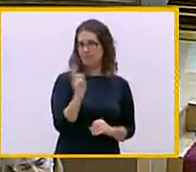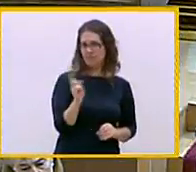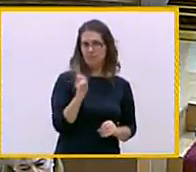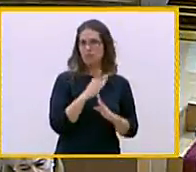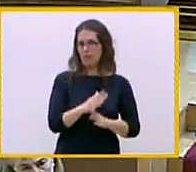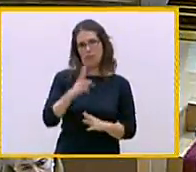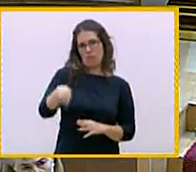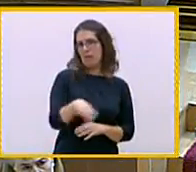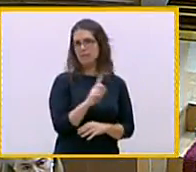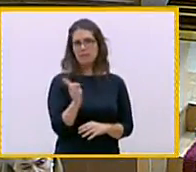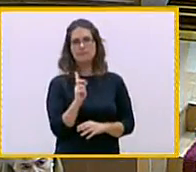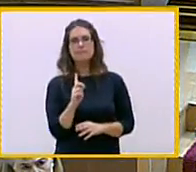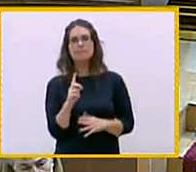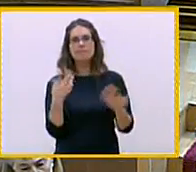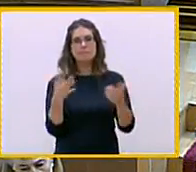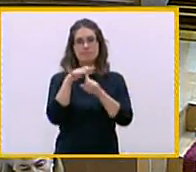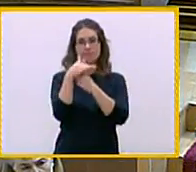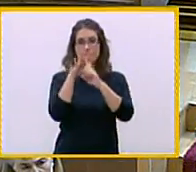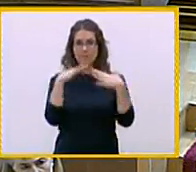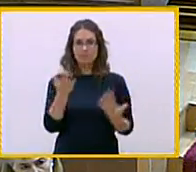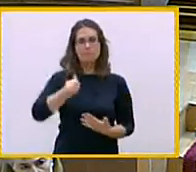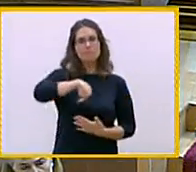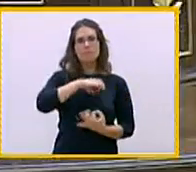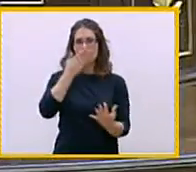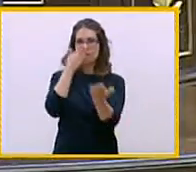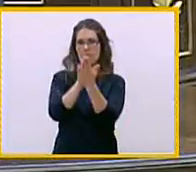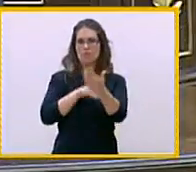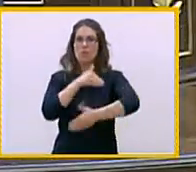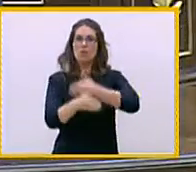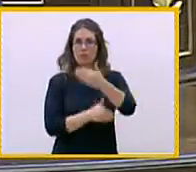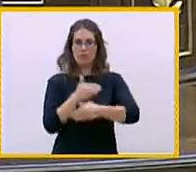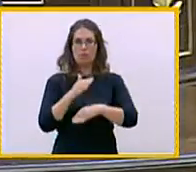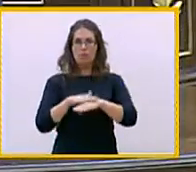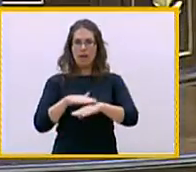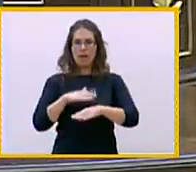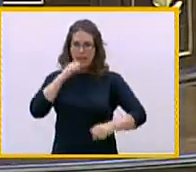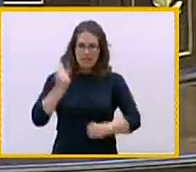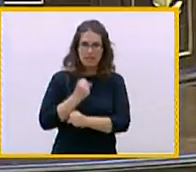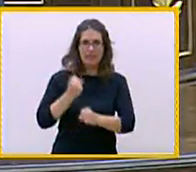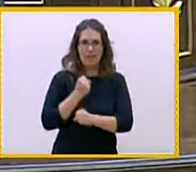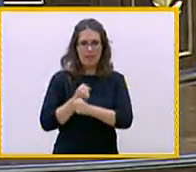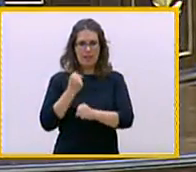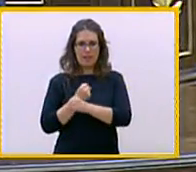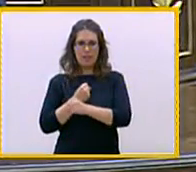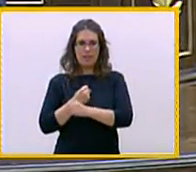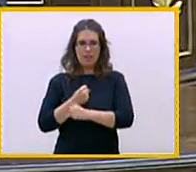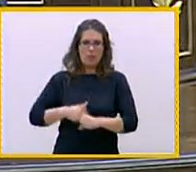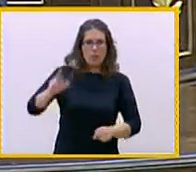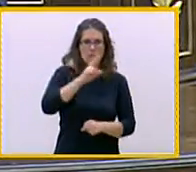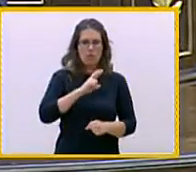en que tenemos que hacer frente al proceso de intensificación de la actividad y de recuperación del empleo